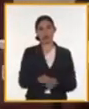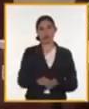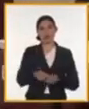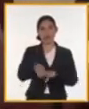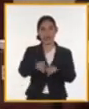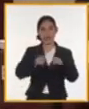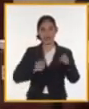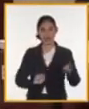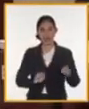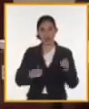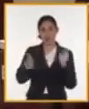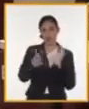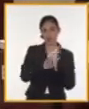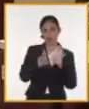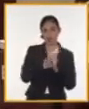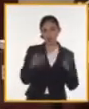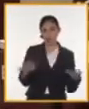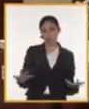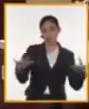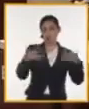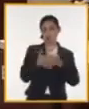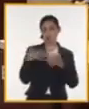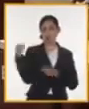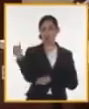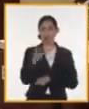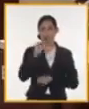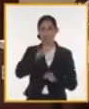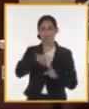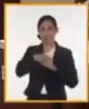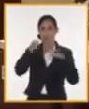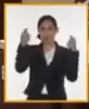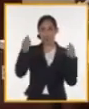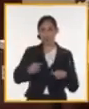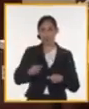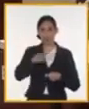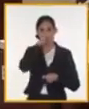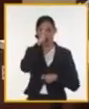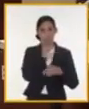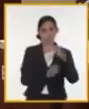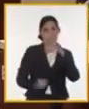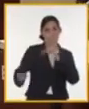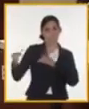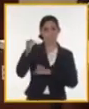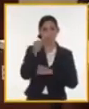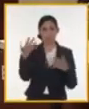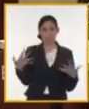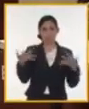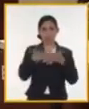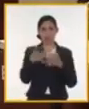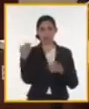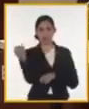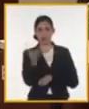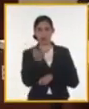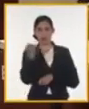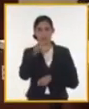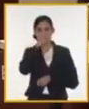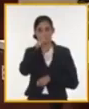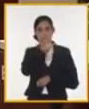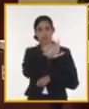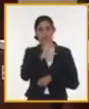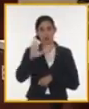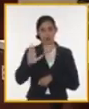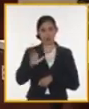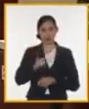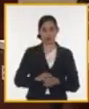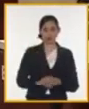Relaciones Internacionales y en Derecho, máster en Relaciones Internacionales, tiene 55 años de edad,